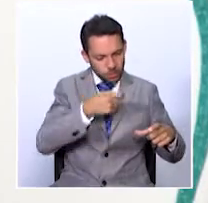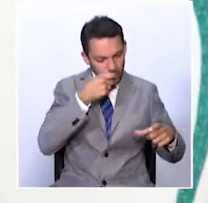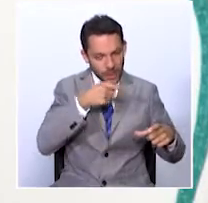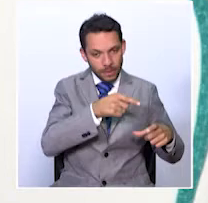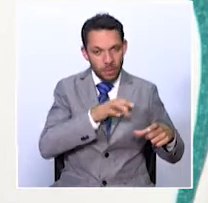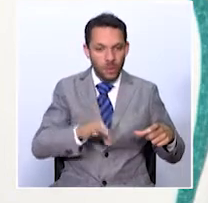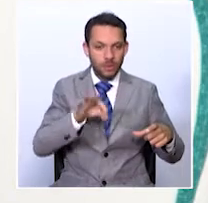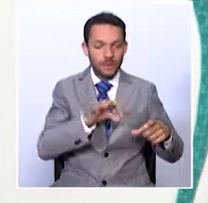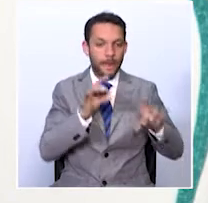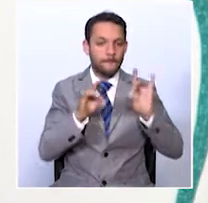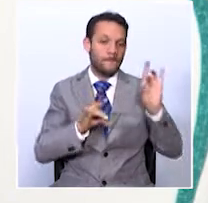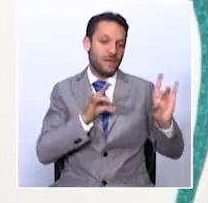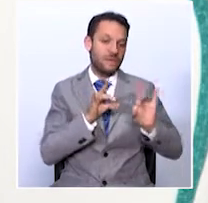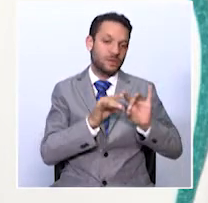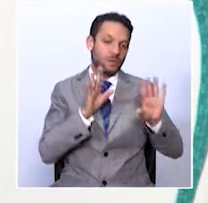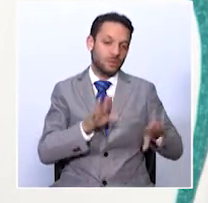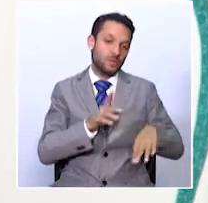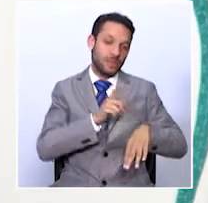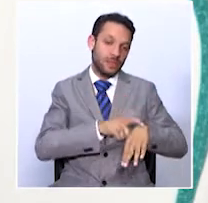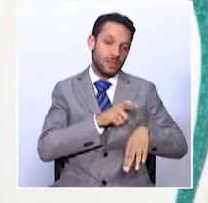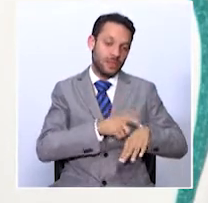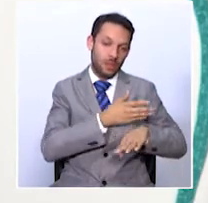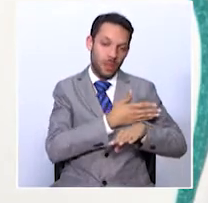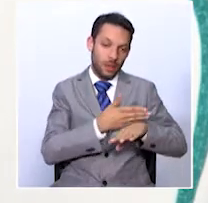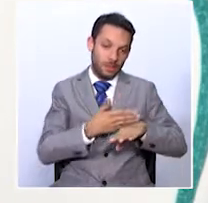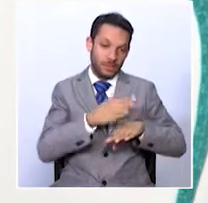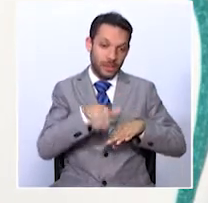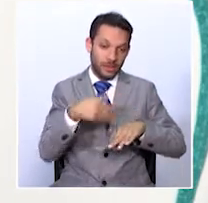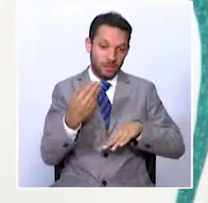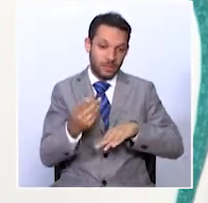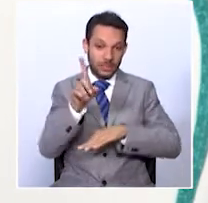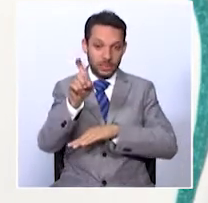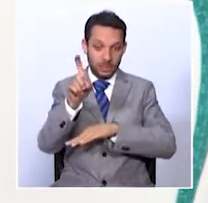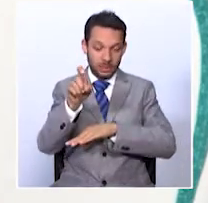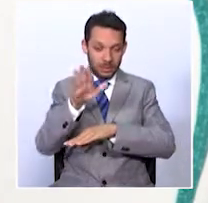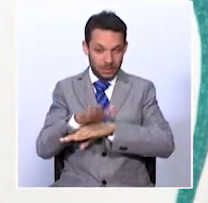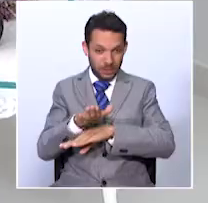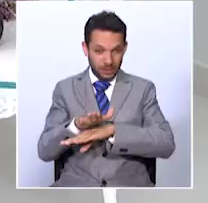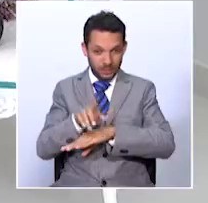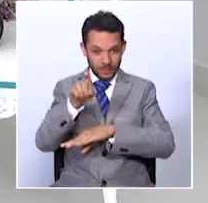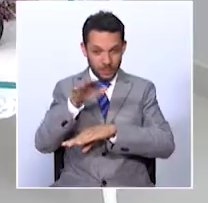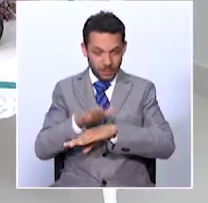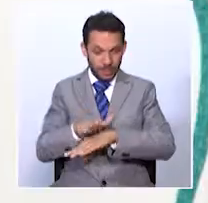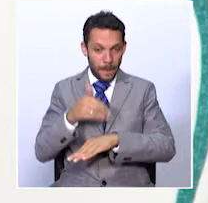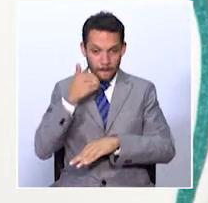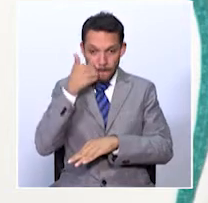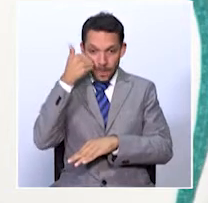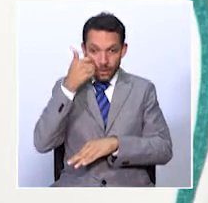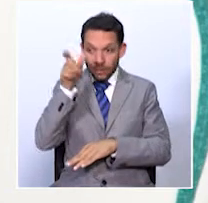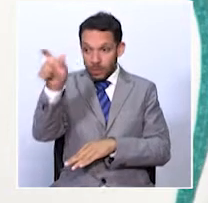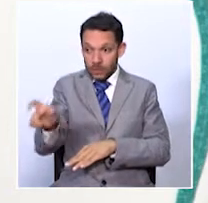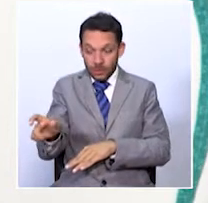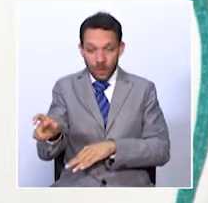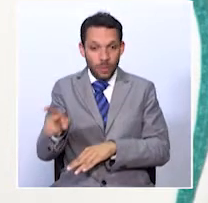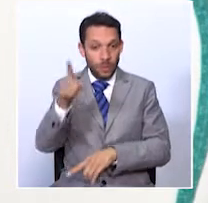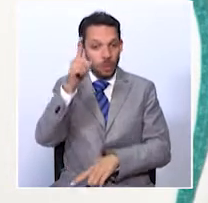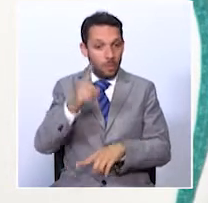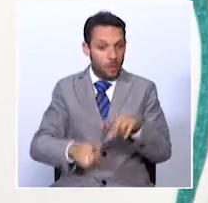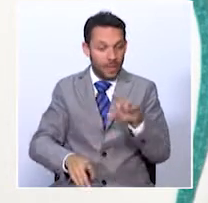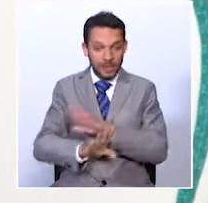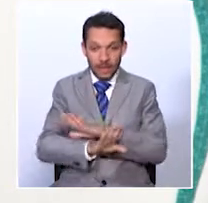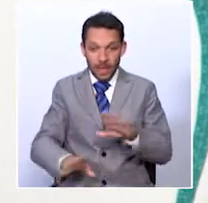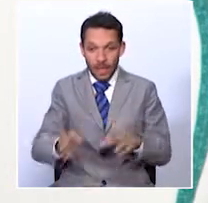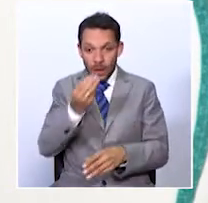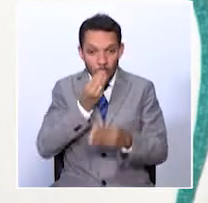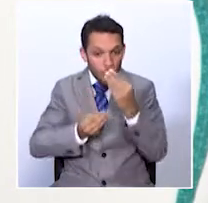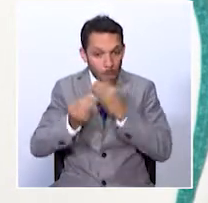pero en sus tiempos precisos. Después de las 6 de la tarde, un adulto no tiene por qué comer ya nada. ¿Por